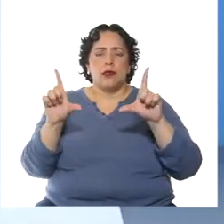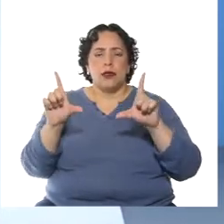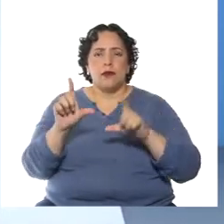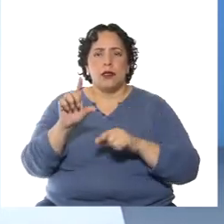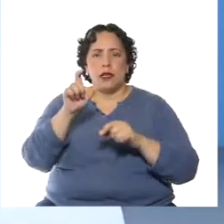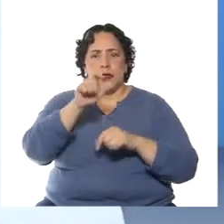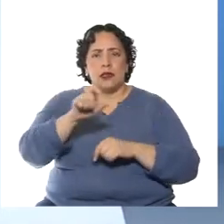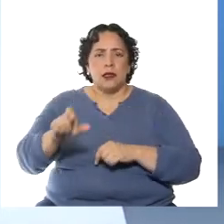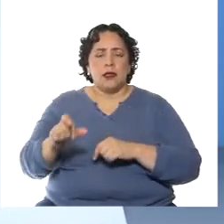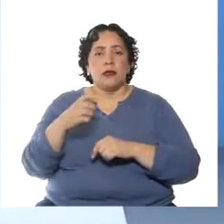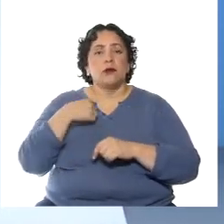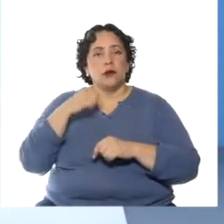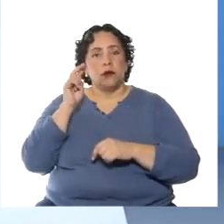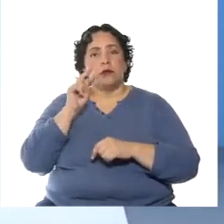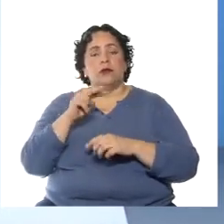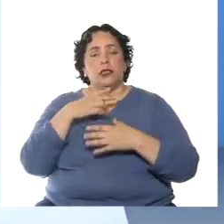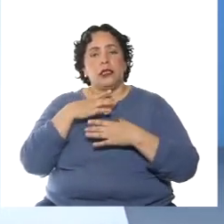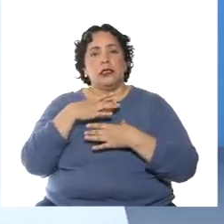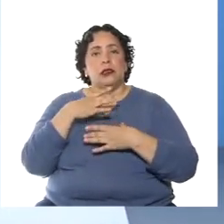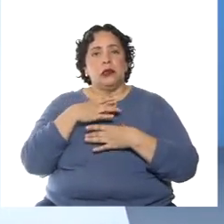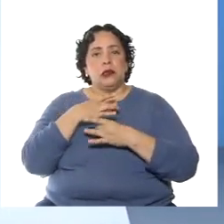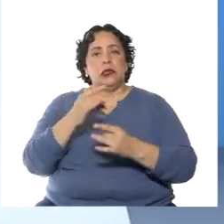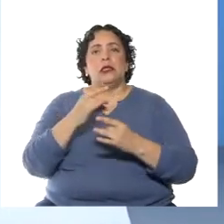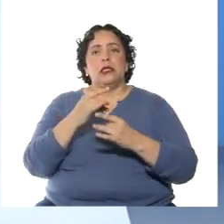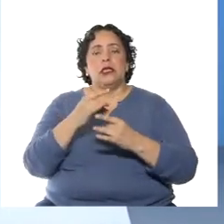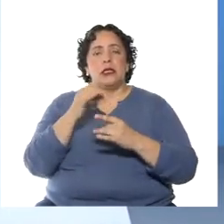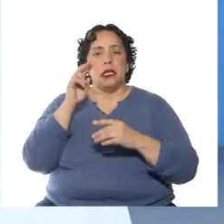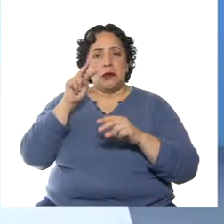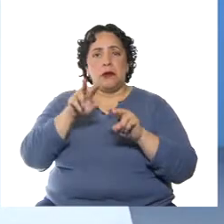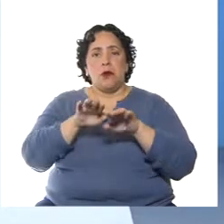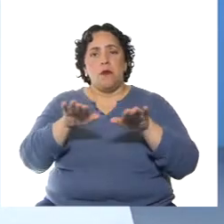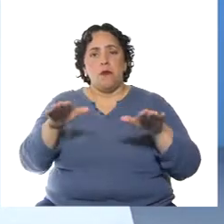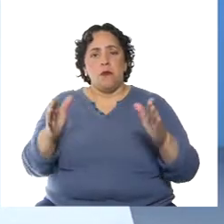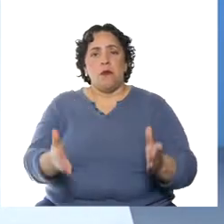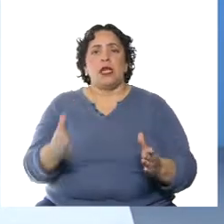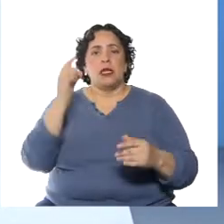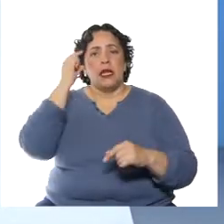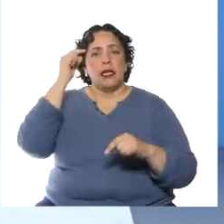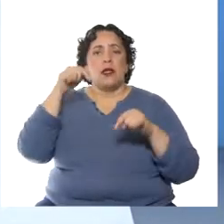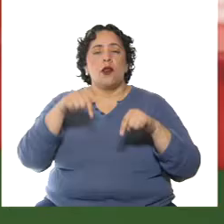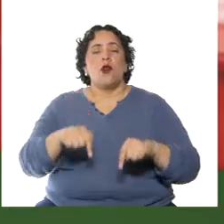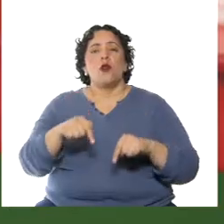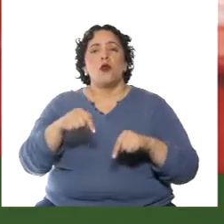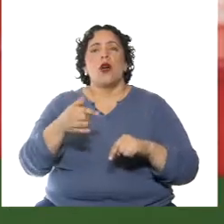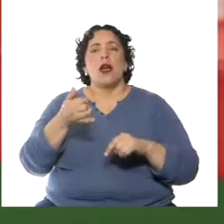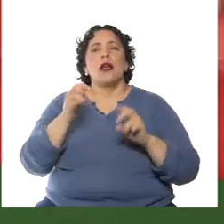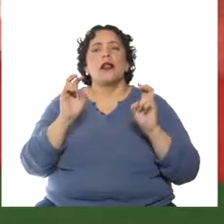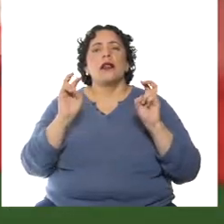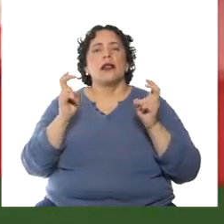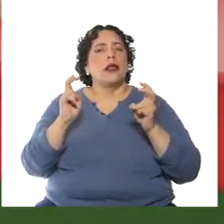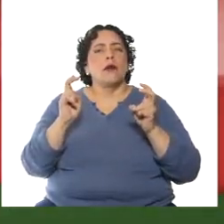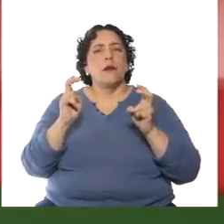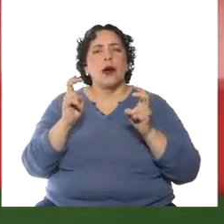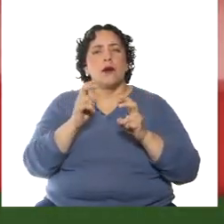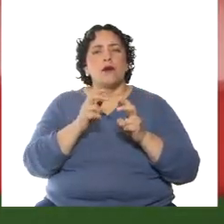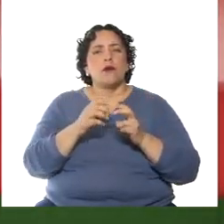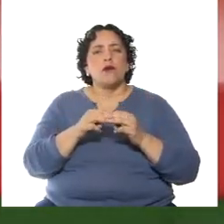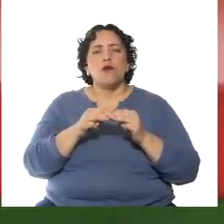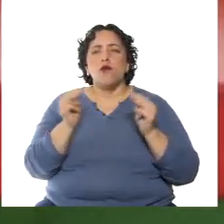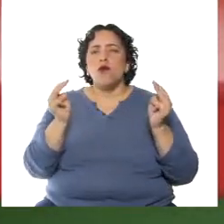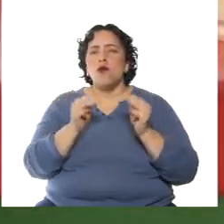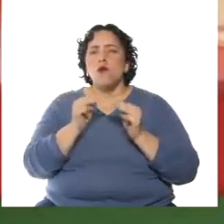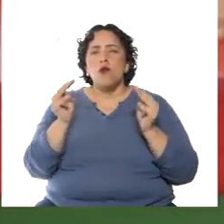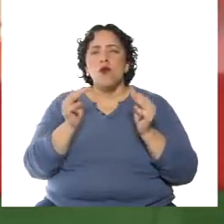Sí, me parece súper interesante todo esto que está en esta mesa el día de hoy, porque hoy tenemos un tema sumamente,